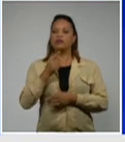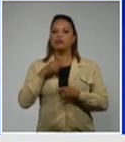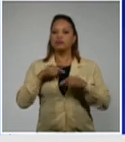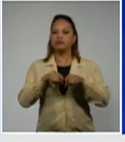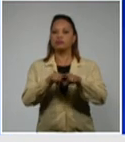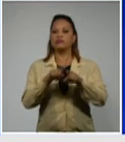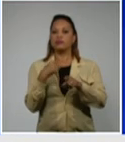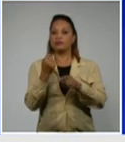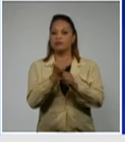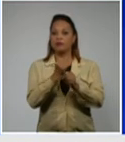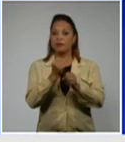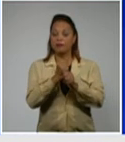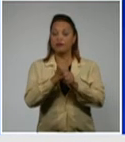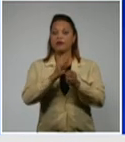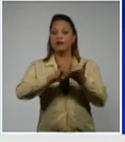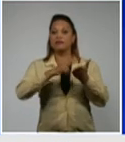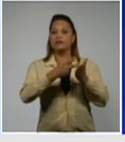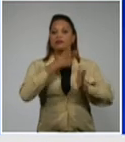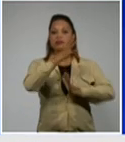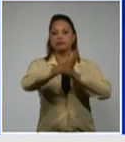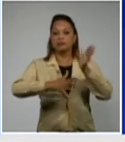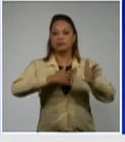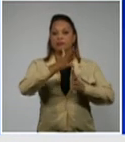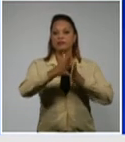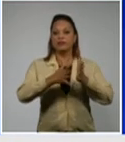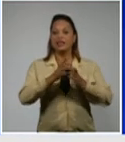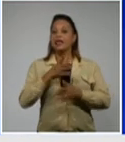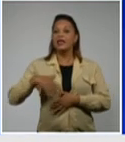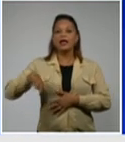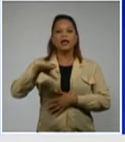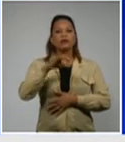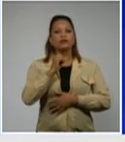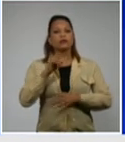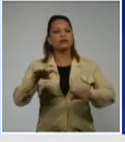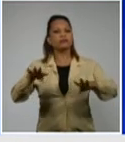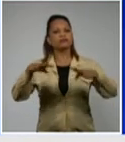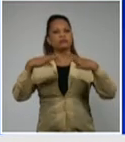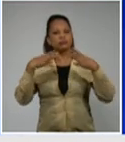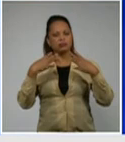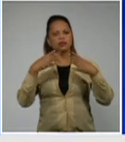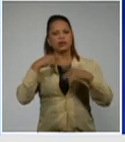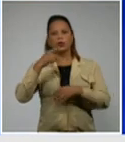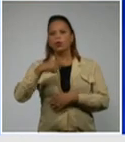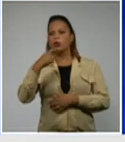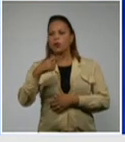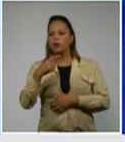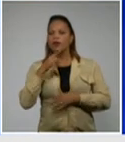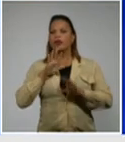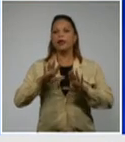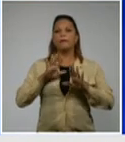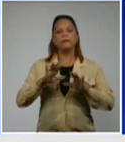la intérprete de lenguas de señas y a todas las personas que siguen la información